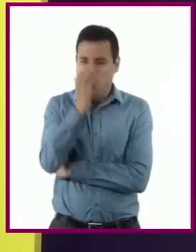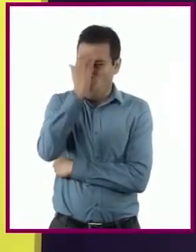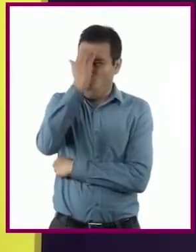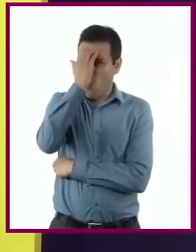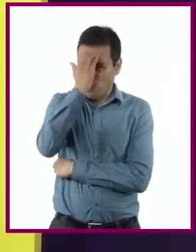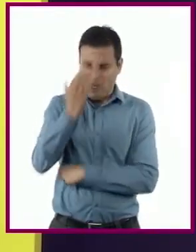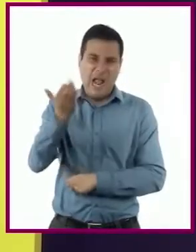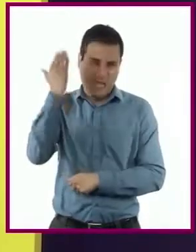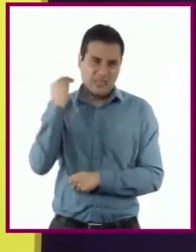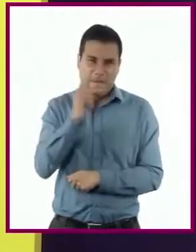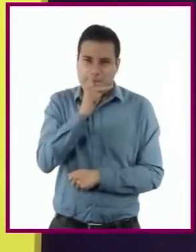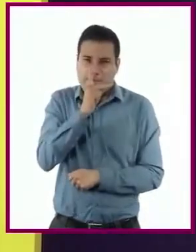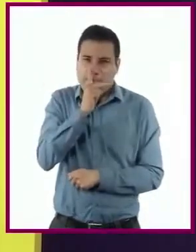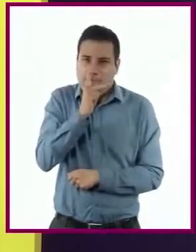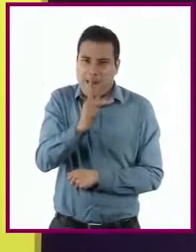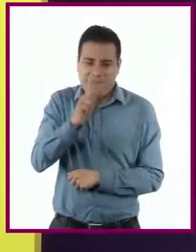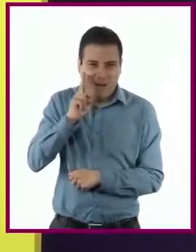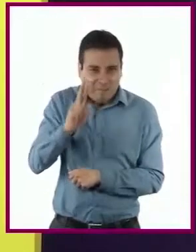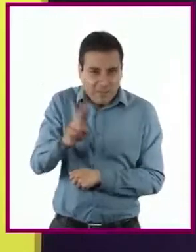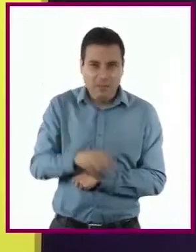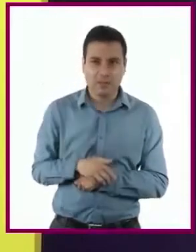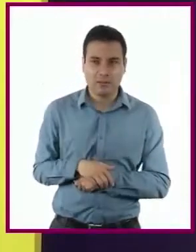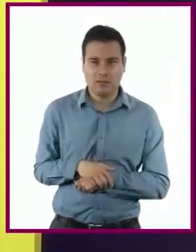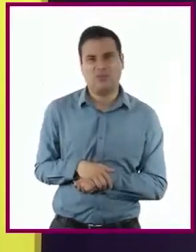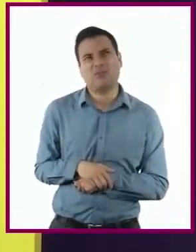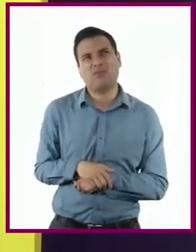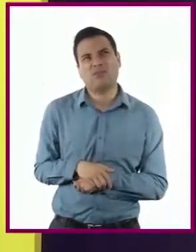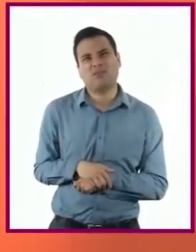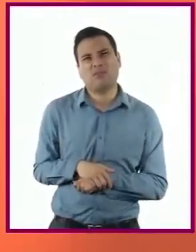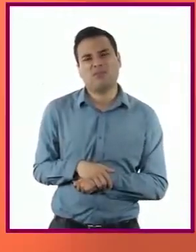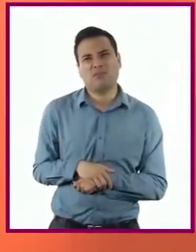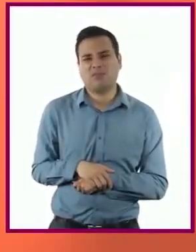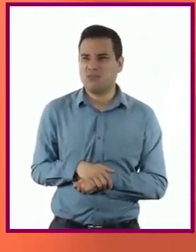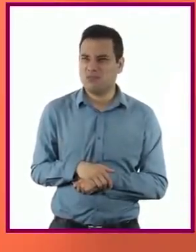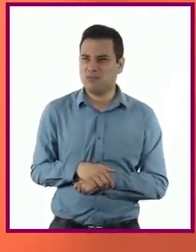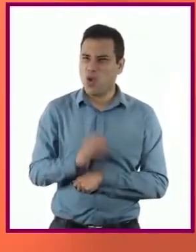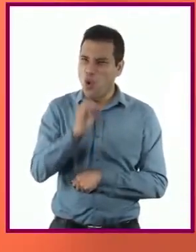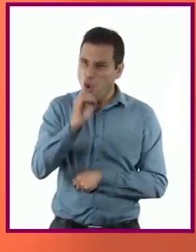escuchado antes. ¿O era encriptar?